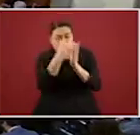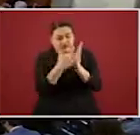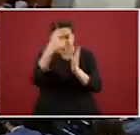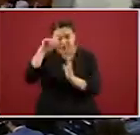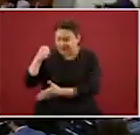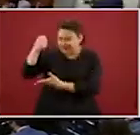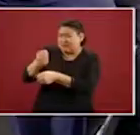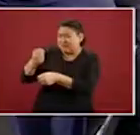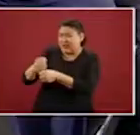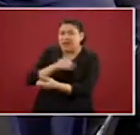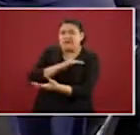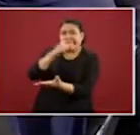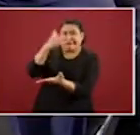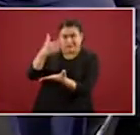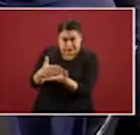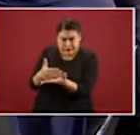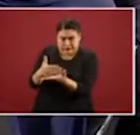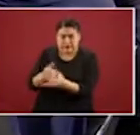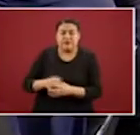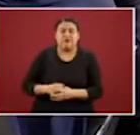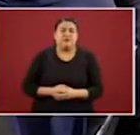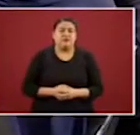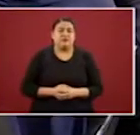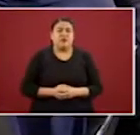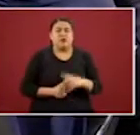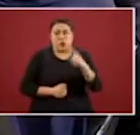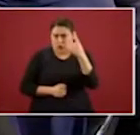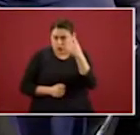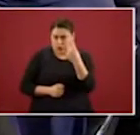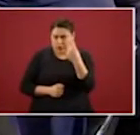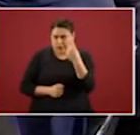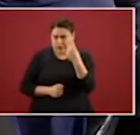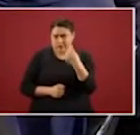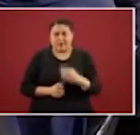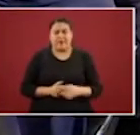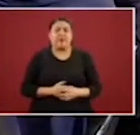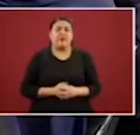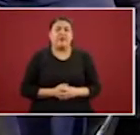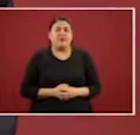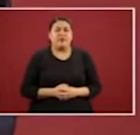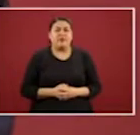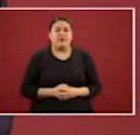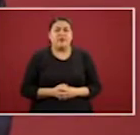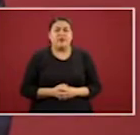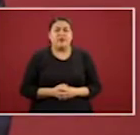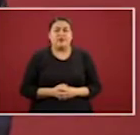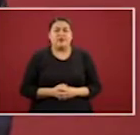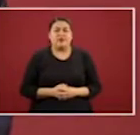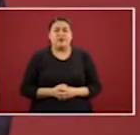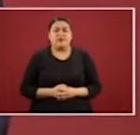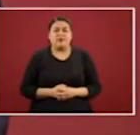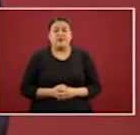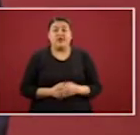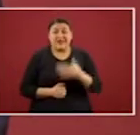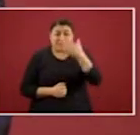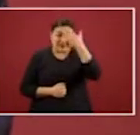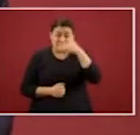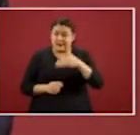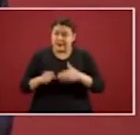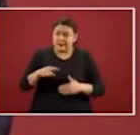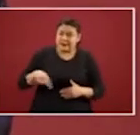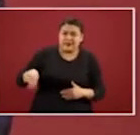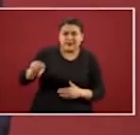los acuerdos que se establecieron en esta sesión ordinaria del consejo nacional de seguridad publicación avala los criterios de distribución de